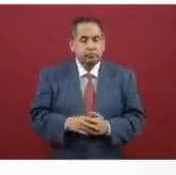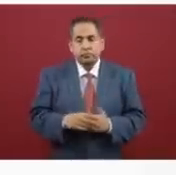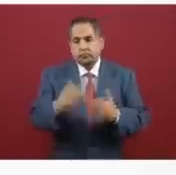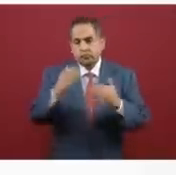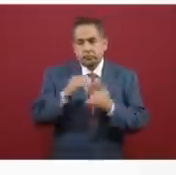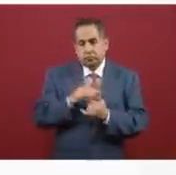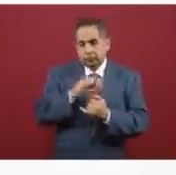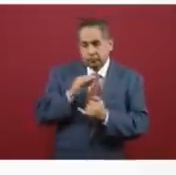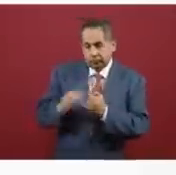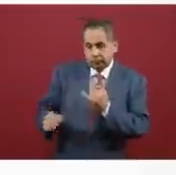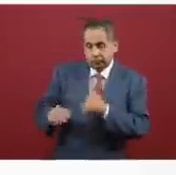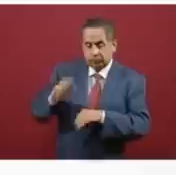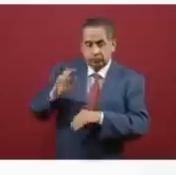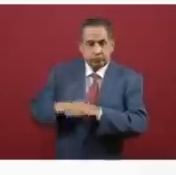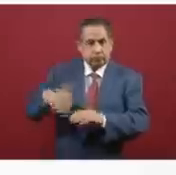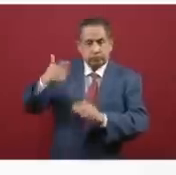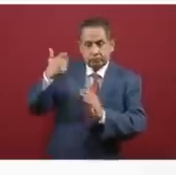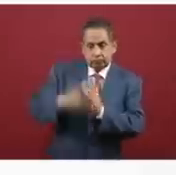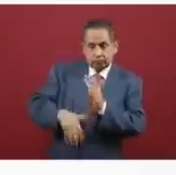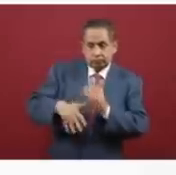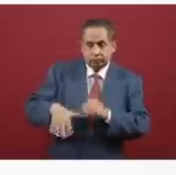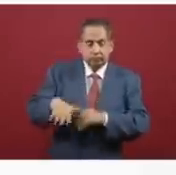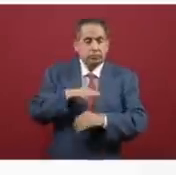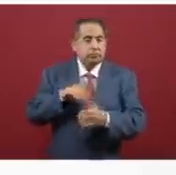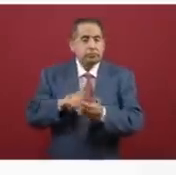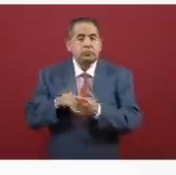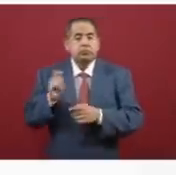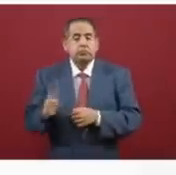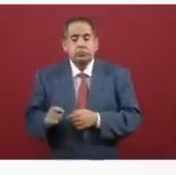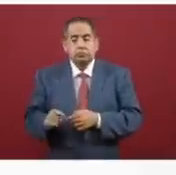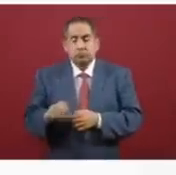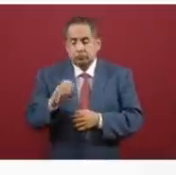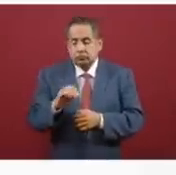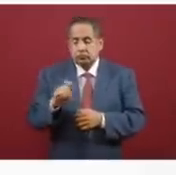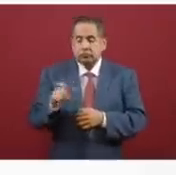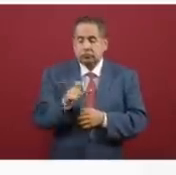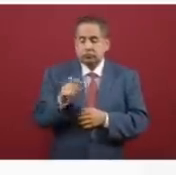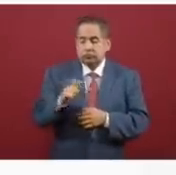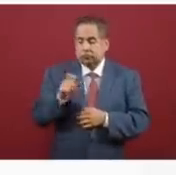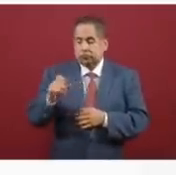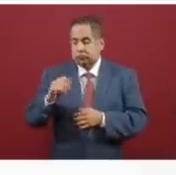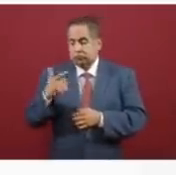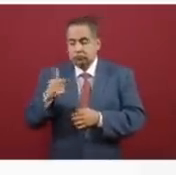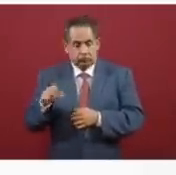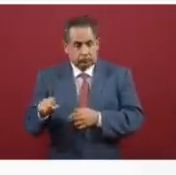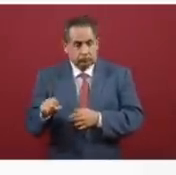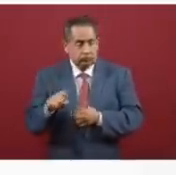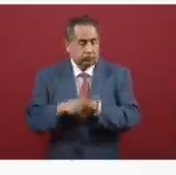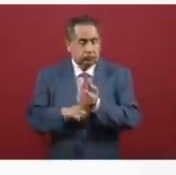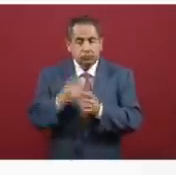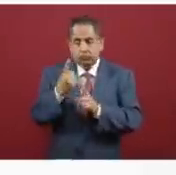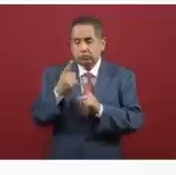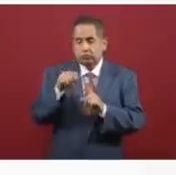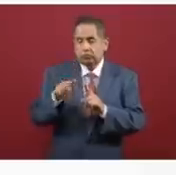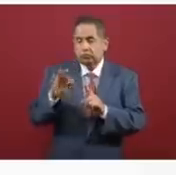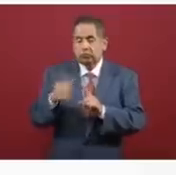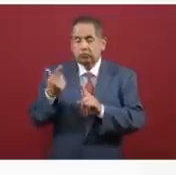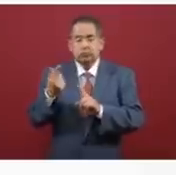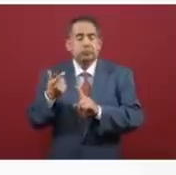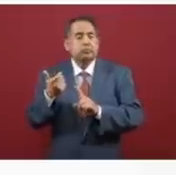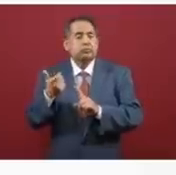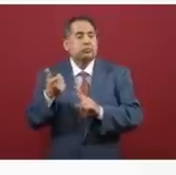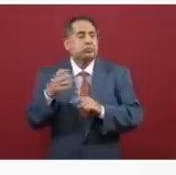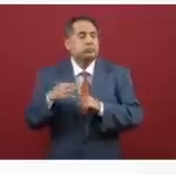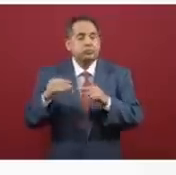quien está dando más económico pues tenemos a box o gas que le están marcando con un peso 43